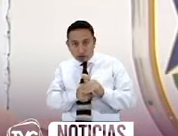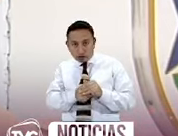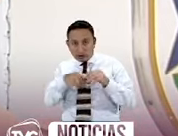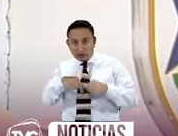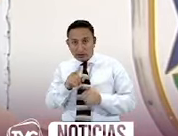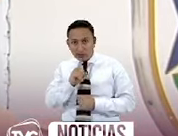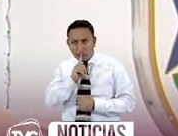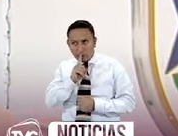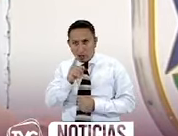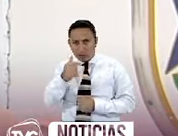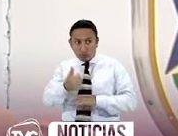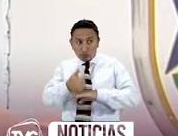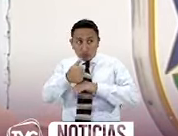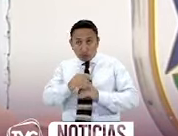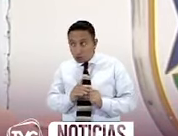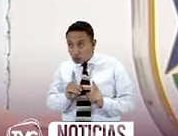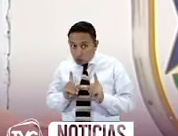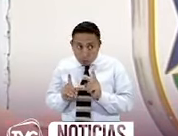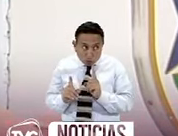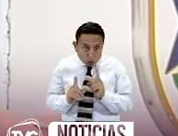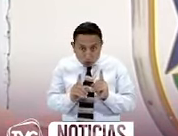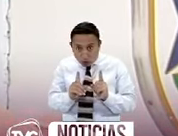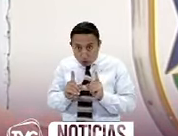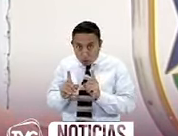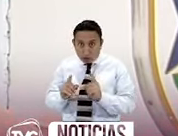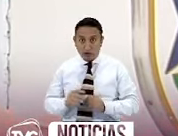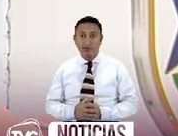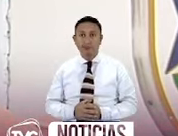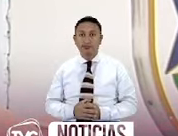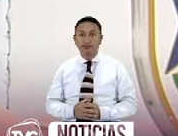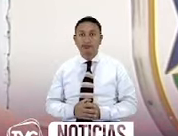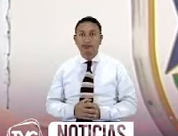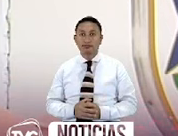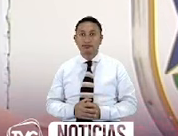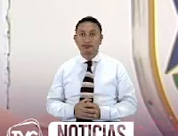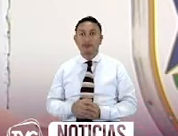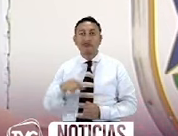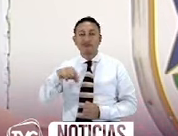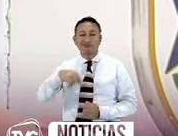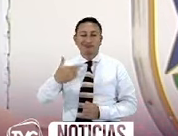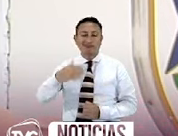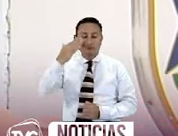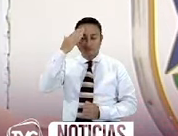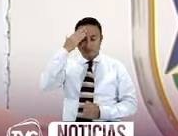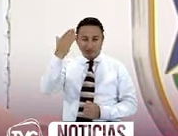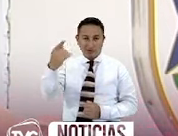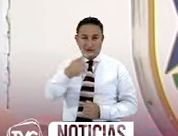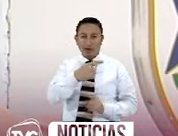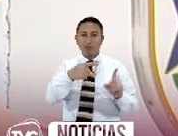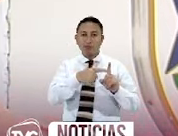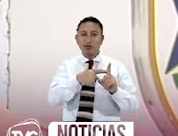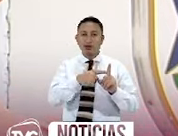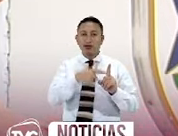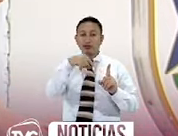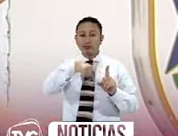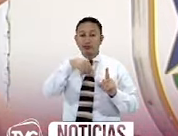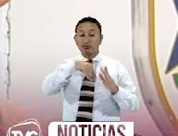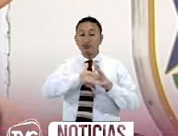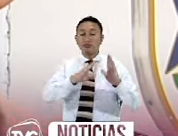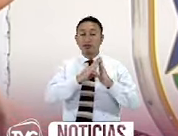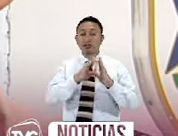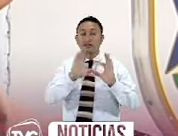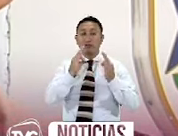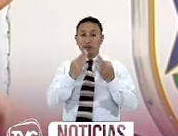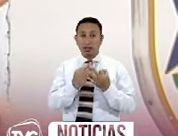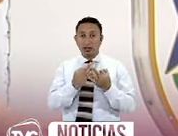justicia, y lo que se tiene conocimiento, ocultaba en domicilios de familiares que quedaban